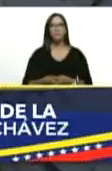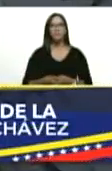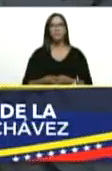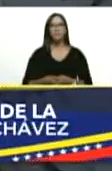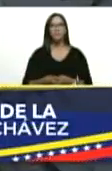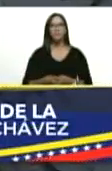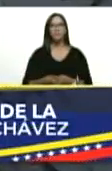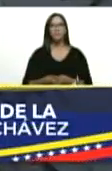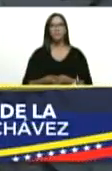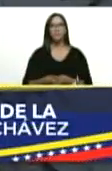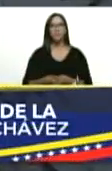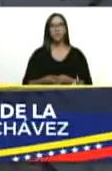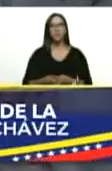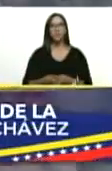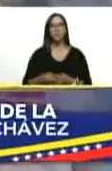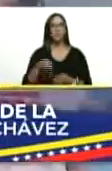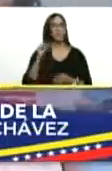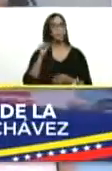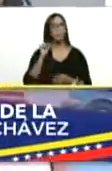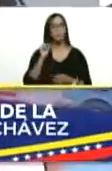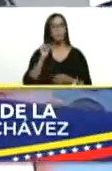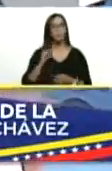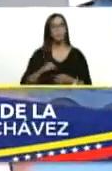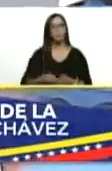una hora